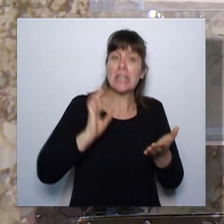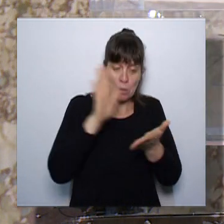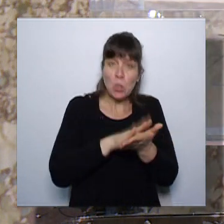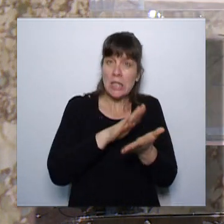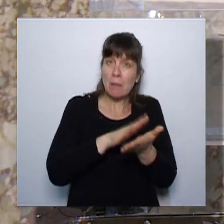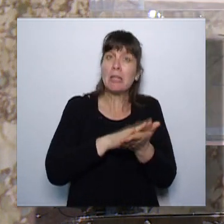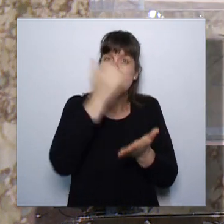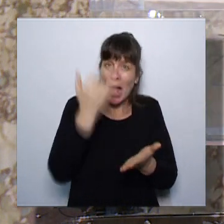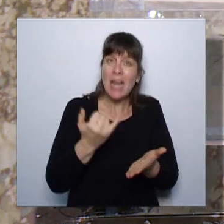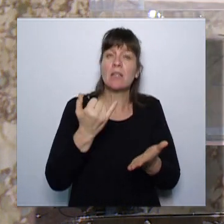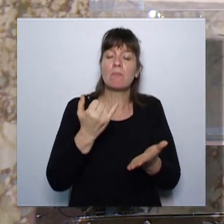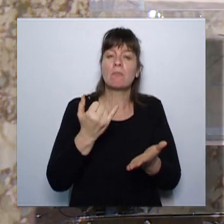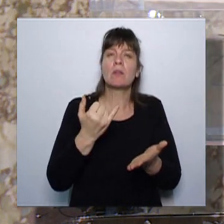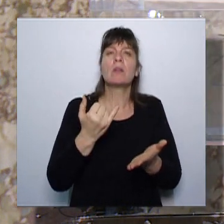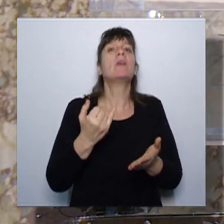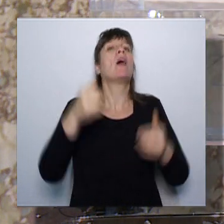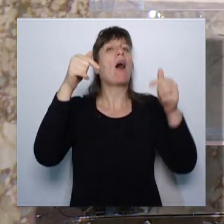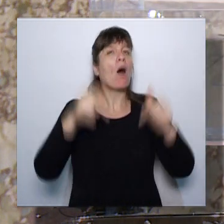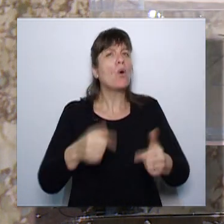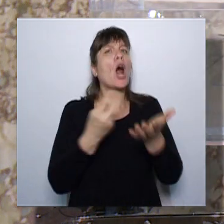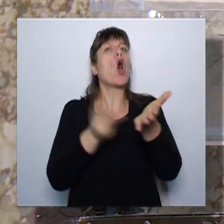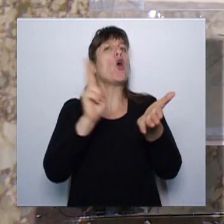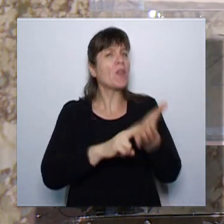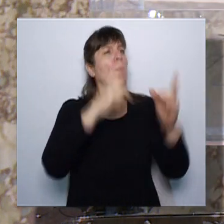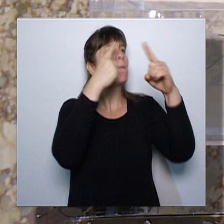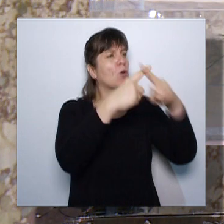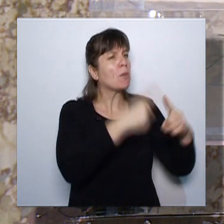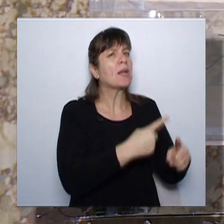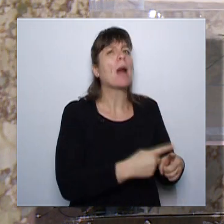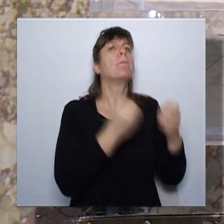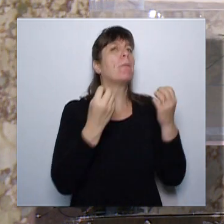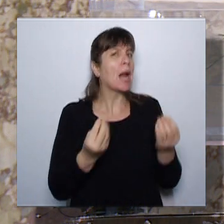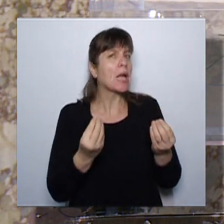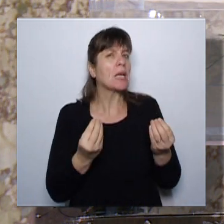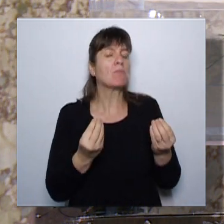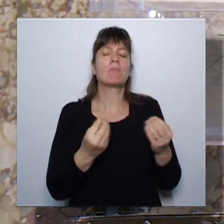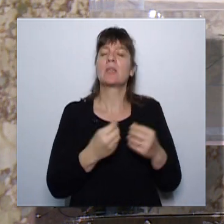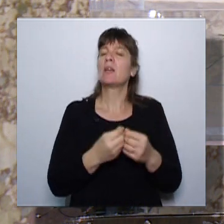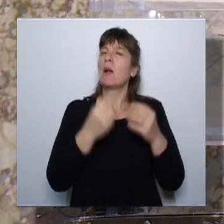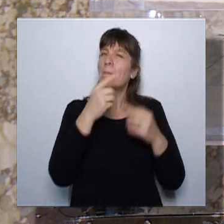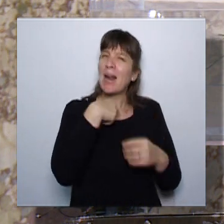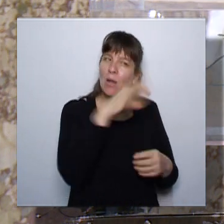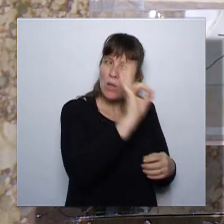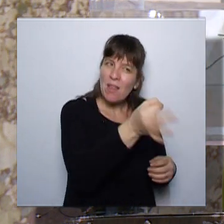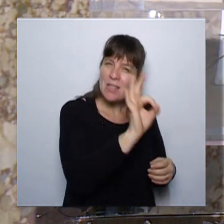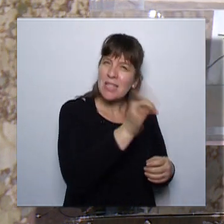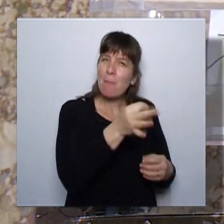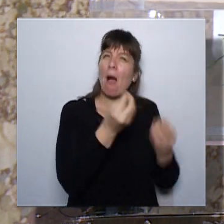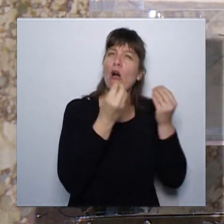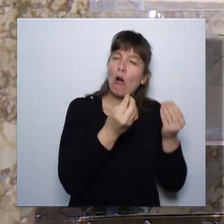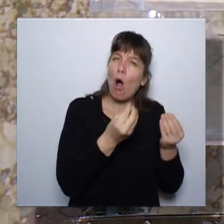testamento ahora lo volvía a multiplicar pero para que para que sepan aplicar